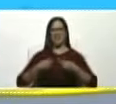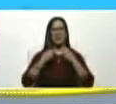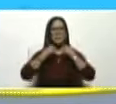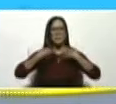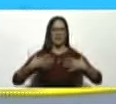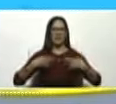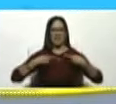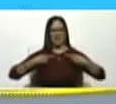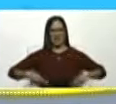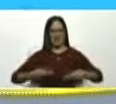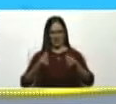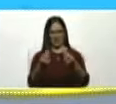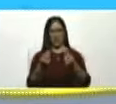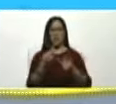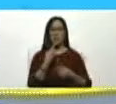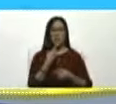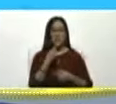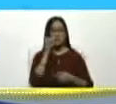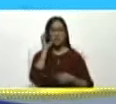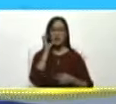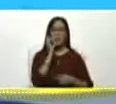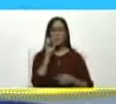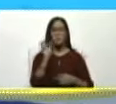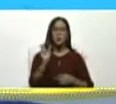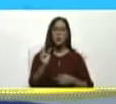recursos, dice Chatarrita Perolito.